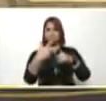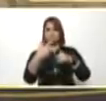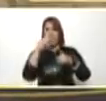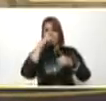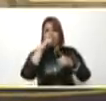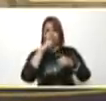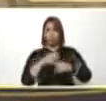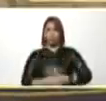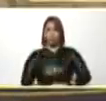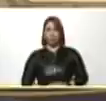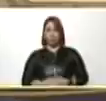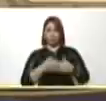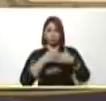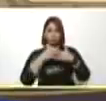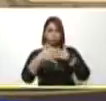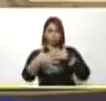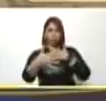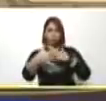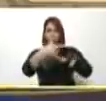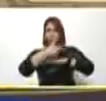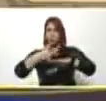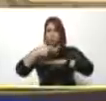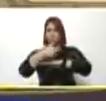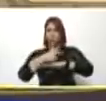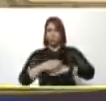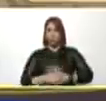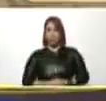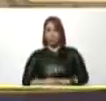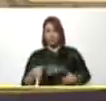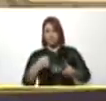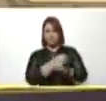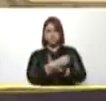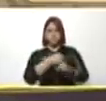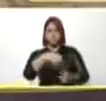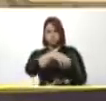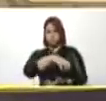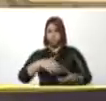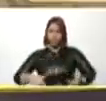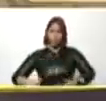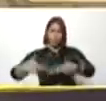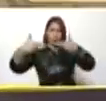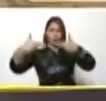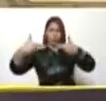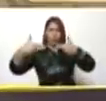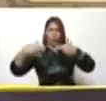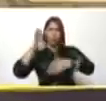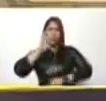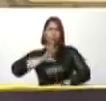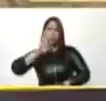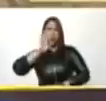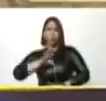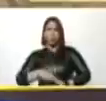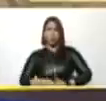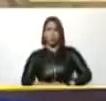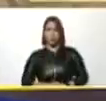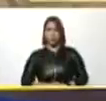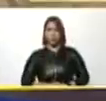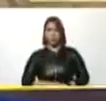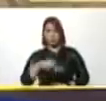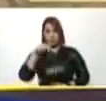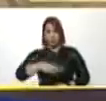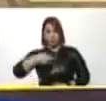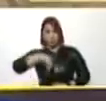estos tres primeros años de este periodo de gobierno han sido de sabotaje, de guerra sucia, pero aquí